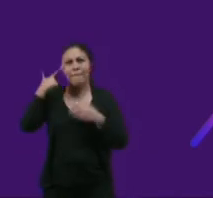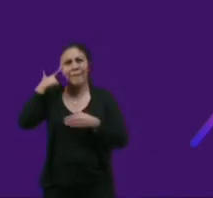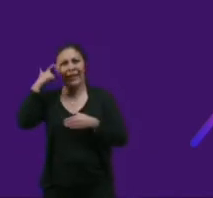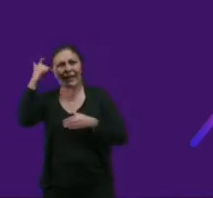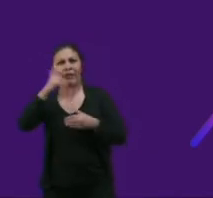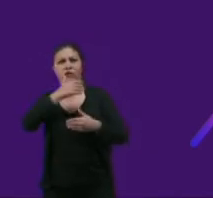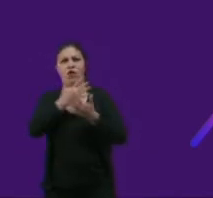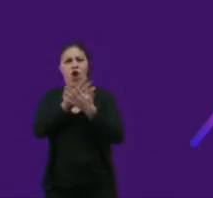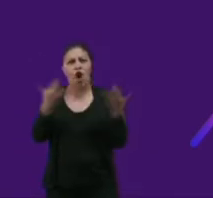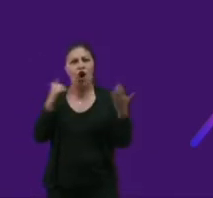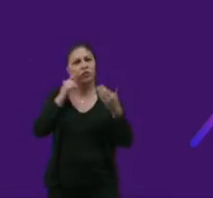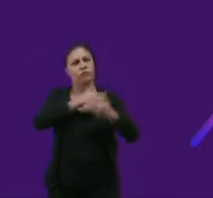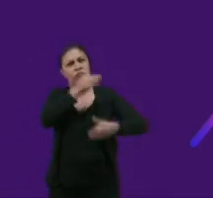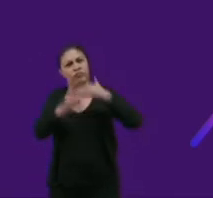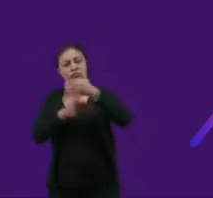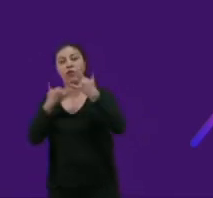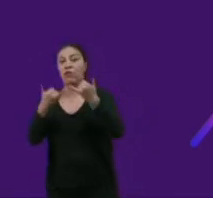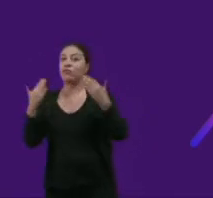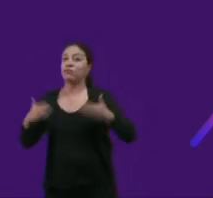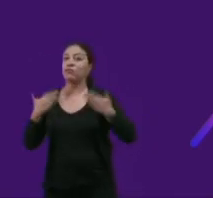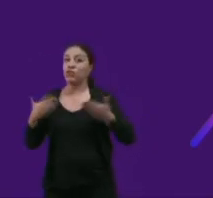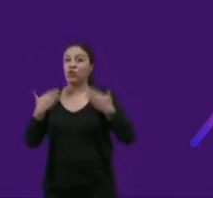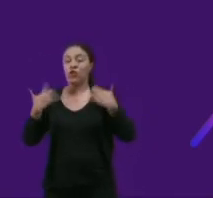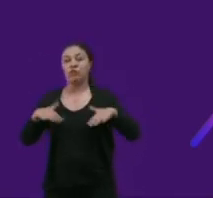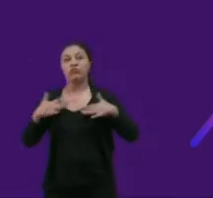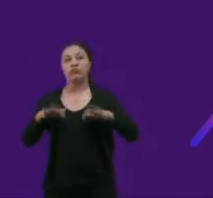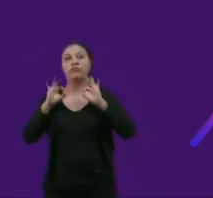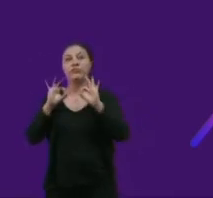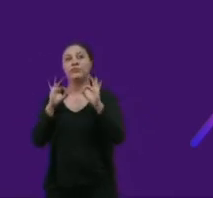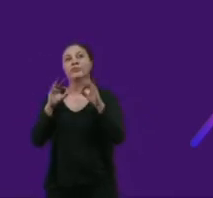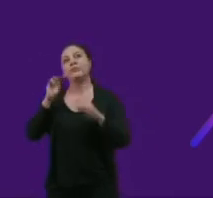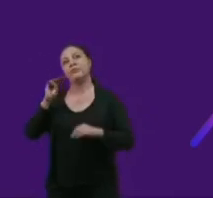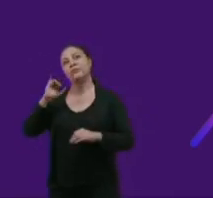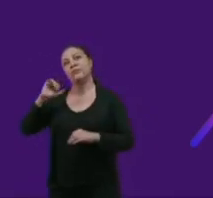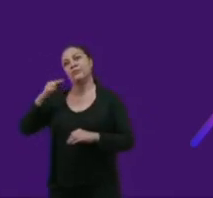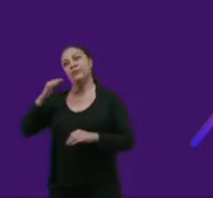estoy muy contento de tener aquí a mi ntx en